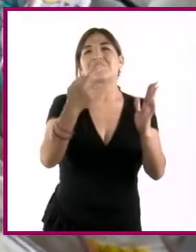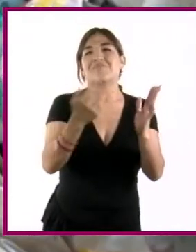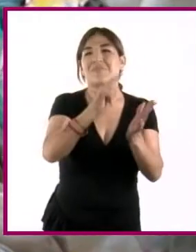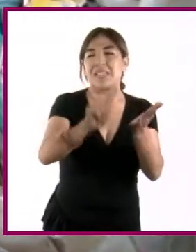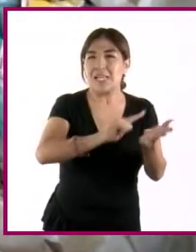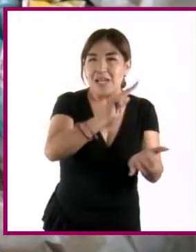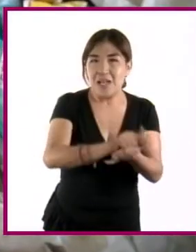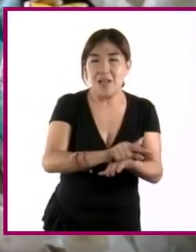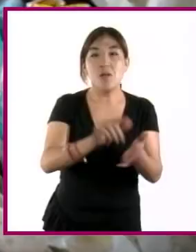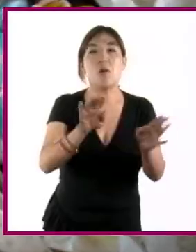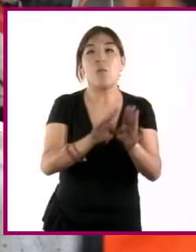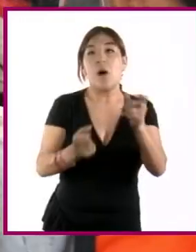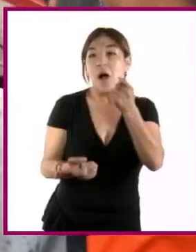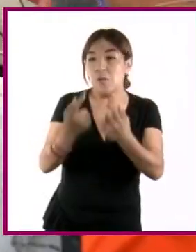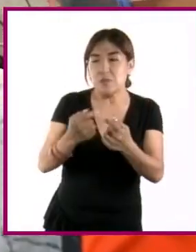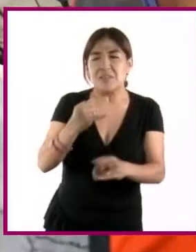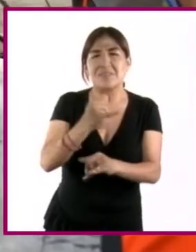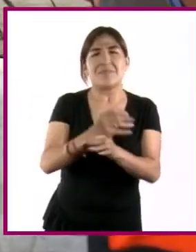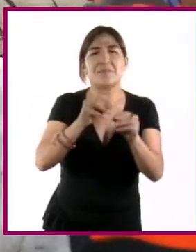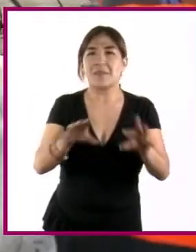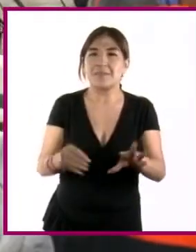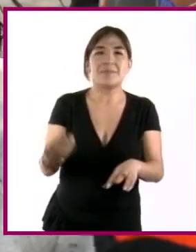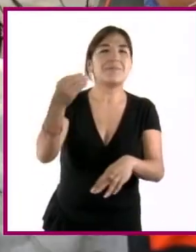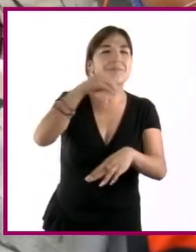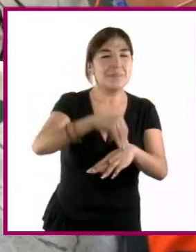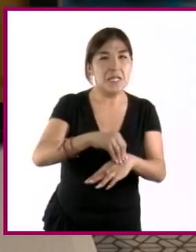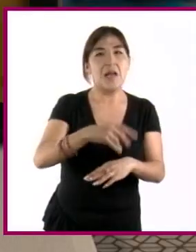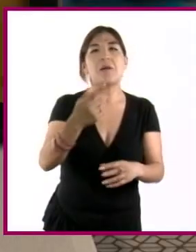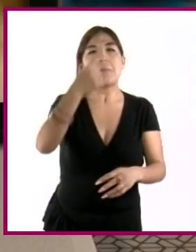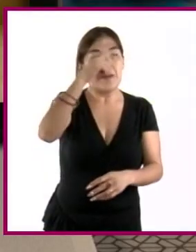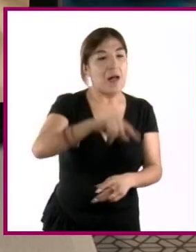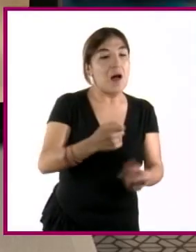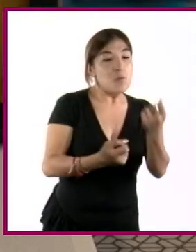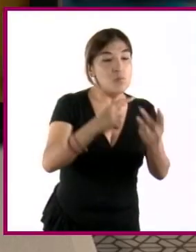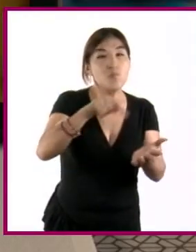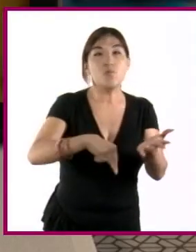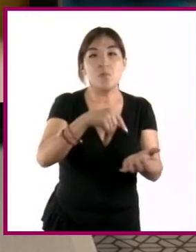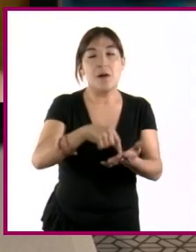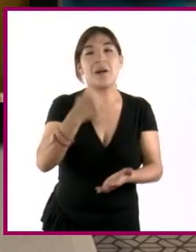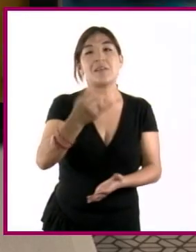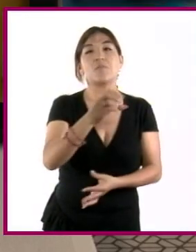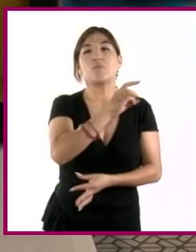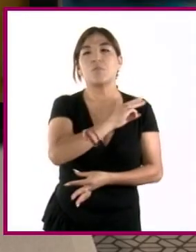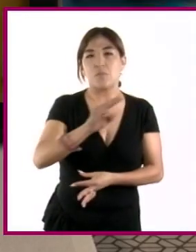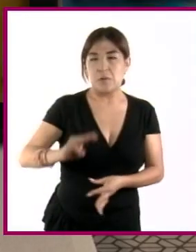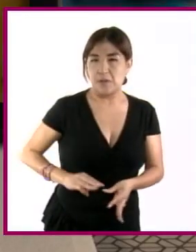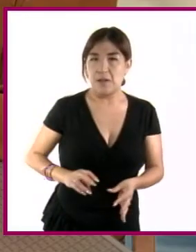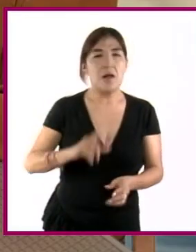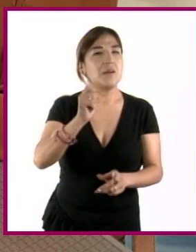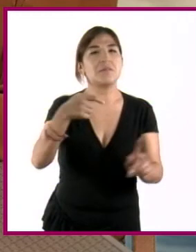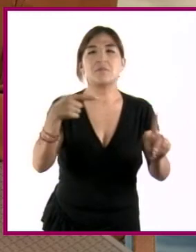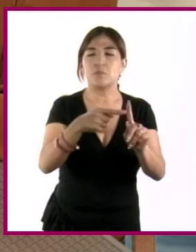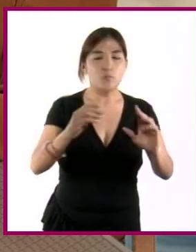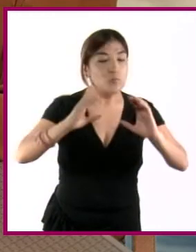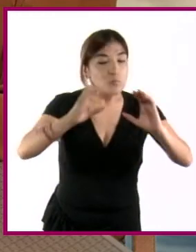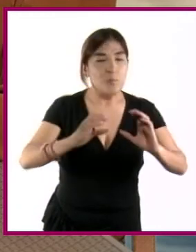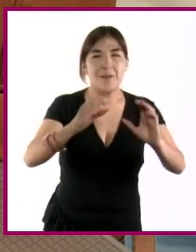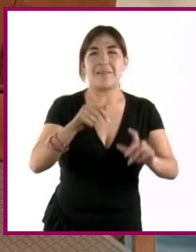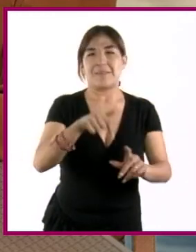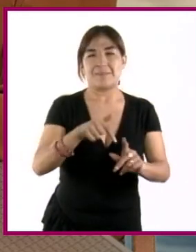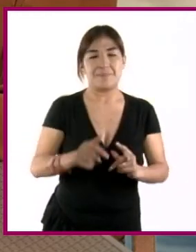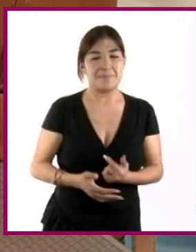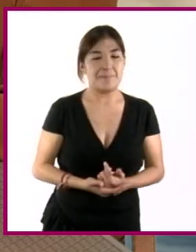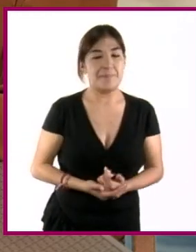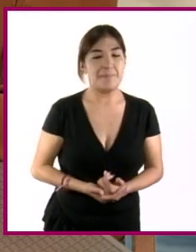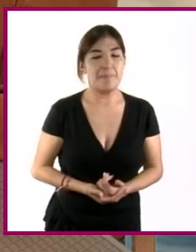que sirvan como base para las entidades y los municipios y que apunten en la misma dirección. ¿Cómo llevar a la